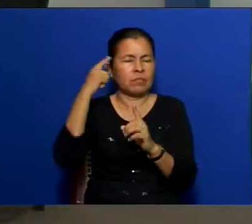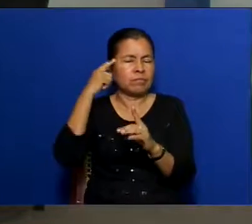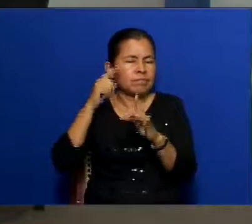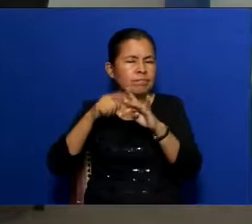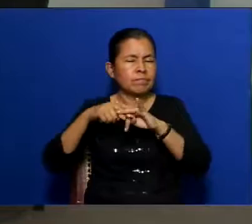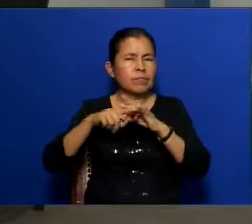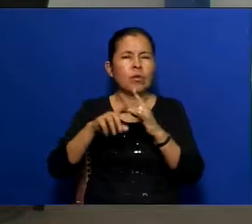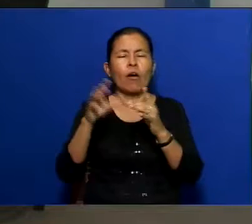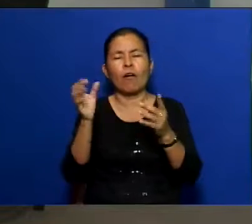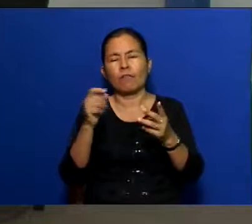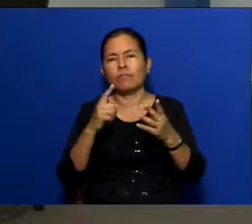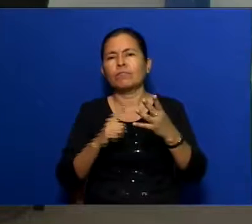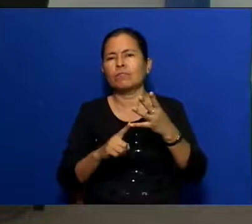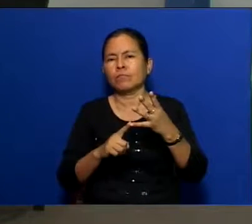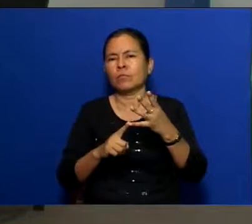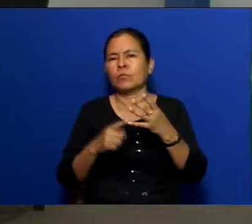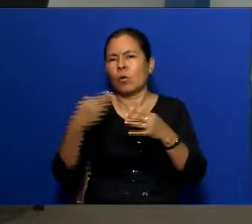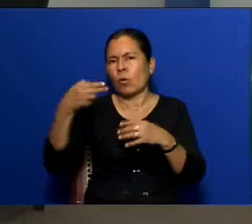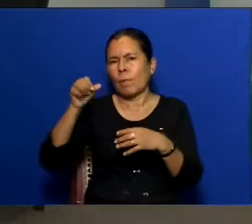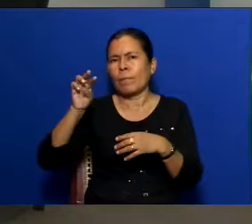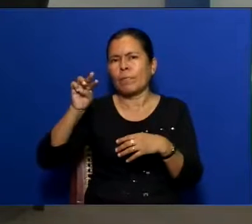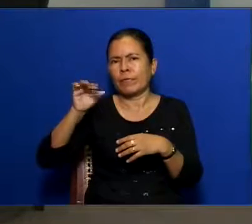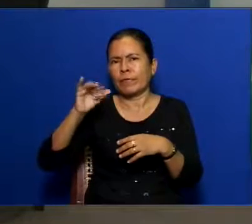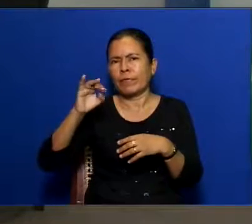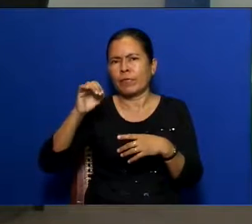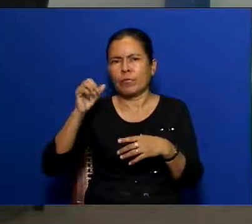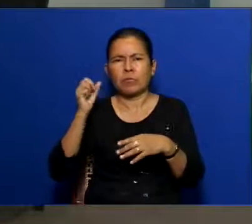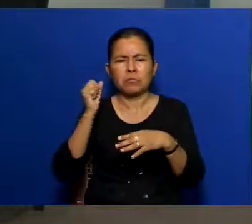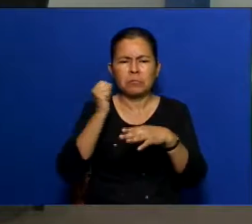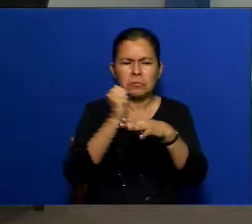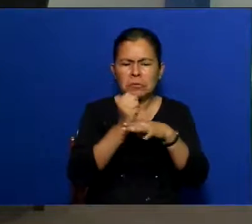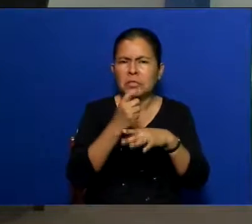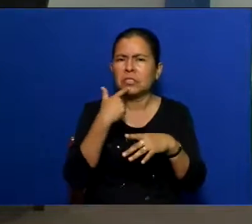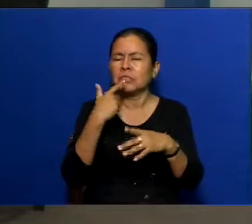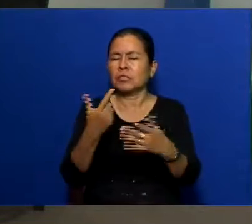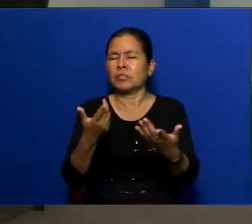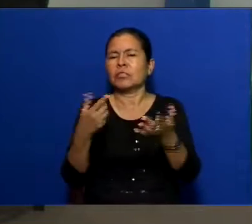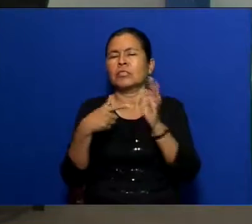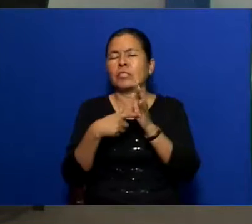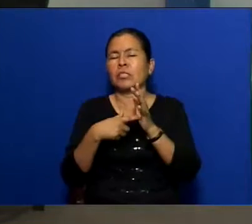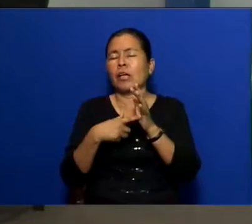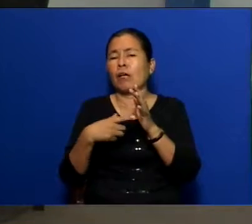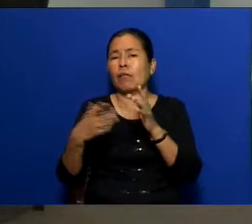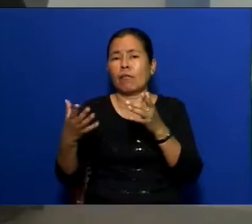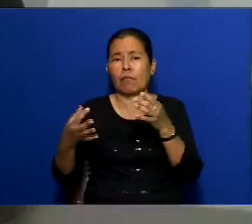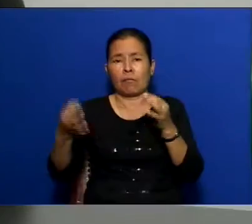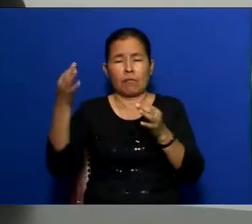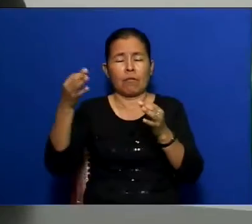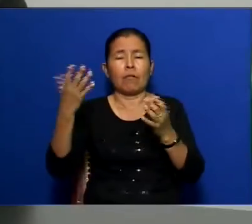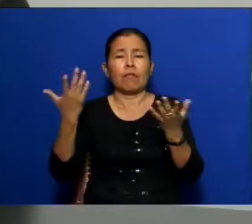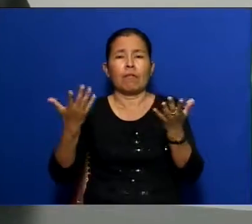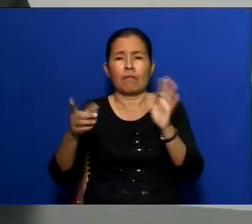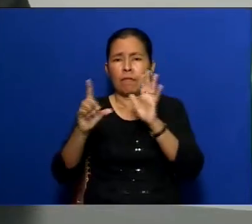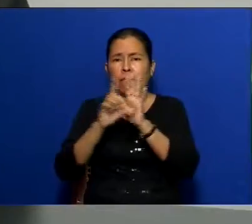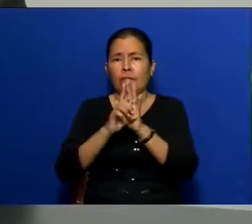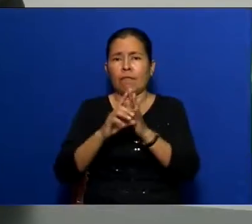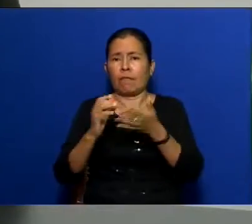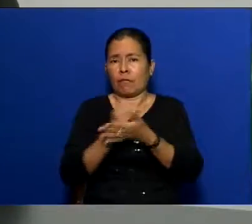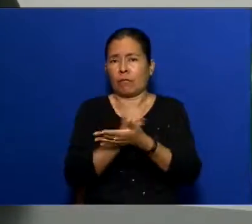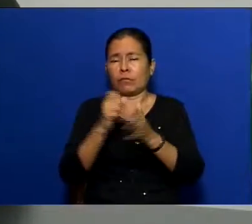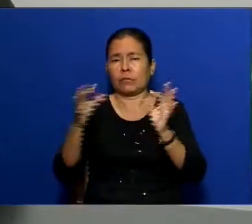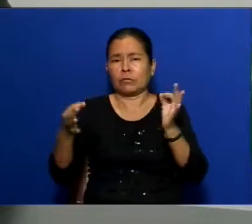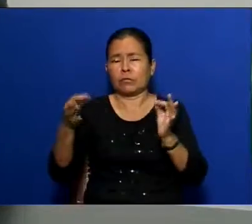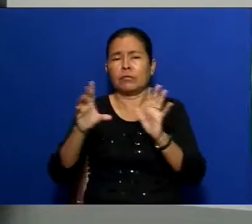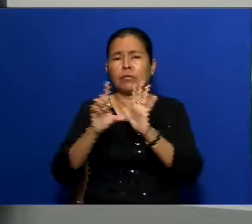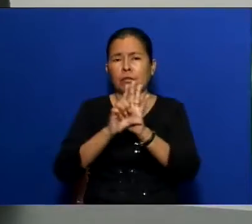hay dentro de los homicidios, dentro del punto de vista médico-legal, así los clasificamos, pero ya en el ámbito